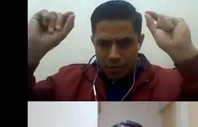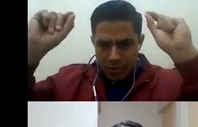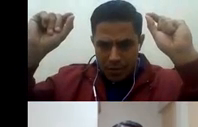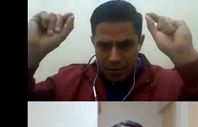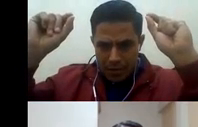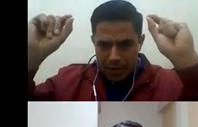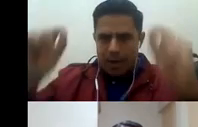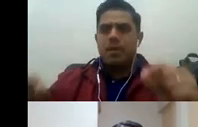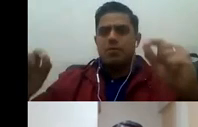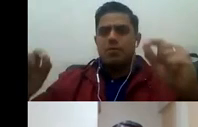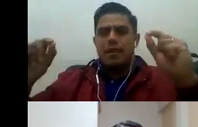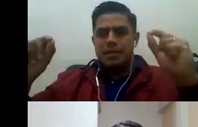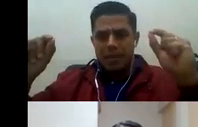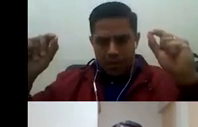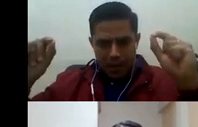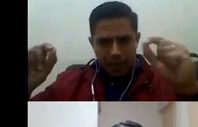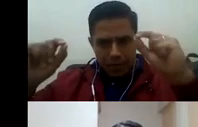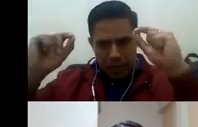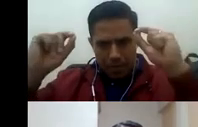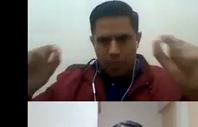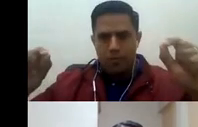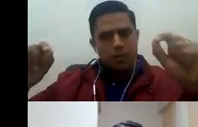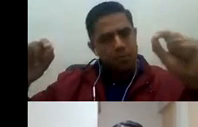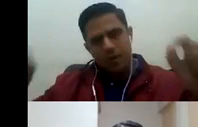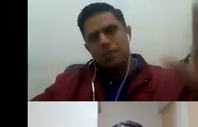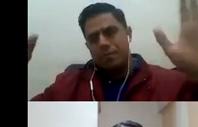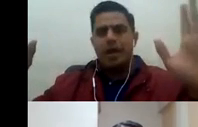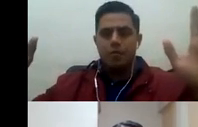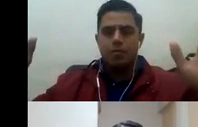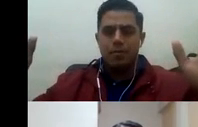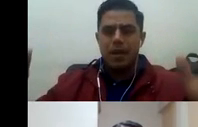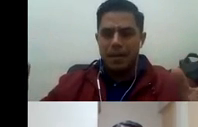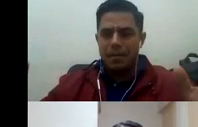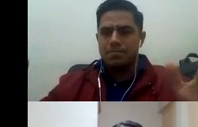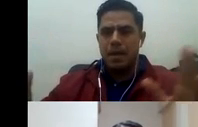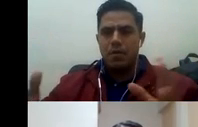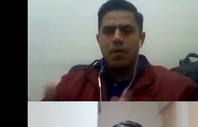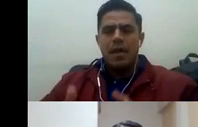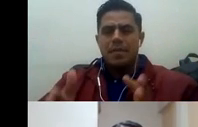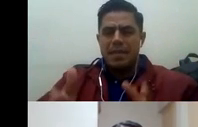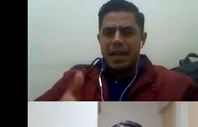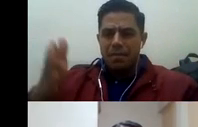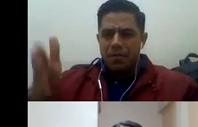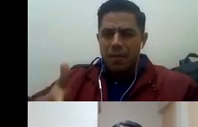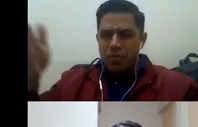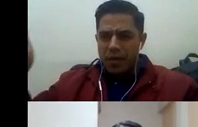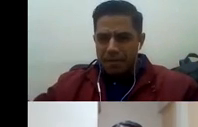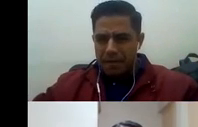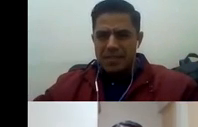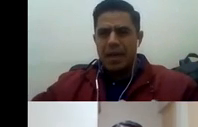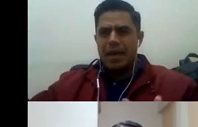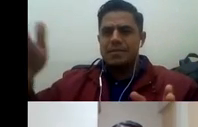entendamos rápido. Ya si queremos a profundidad, pues bueno, ya ocupamos leerle más, pero desde el formato